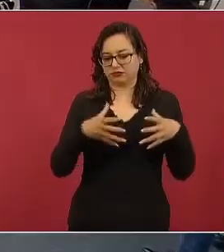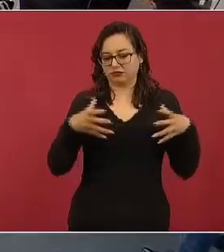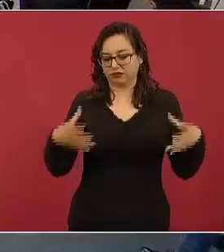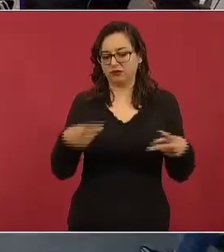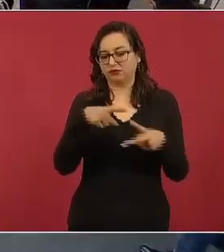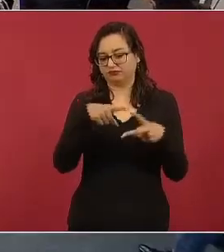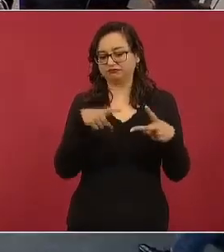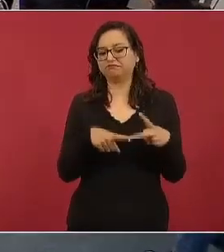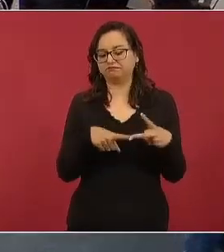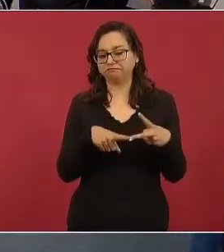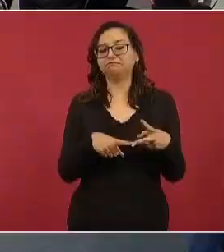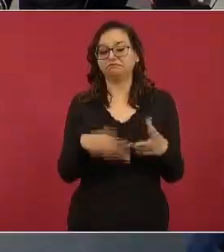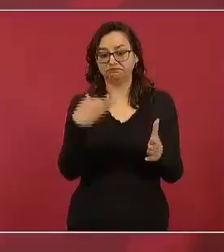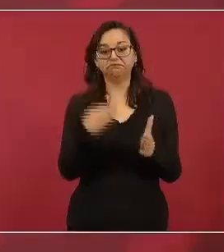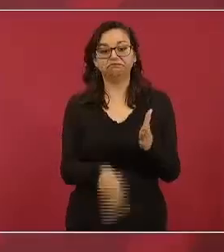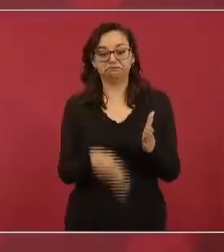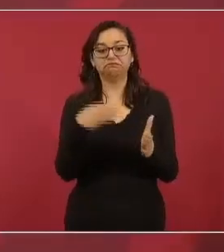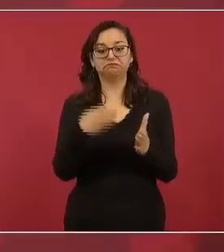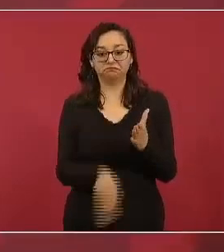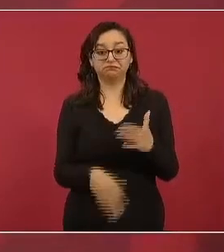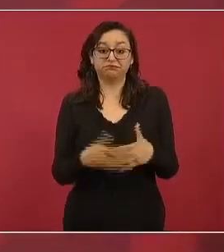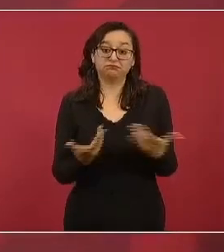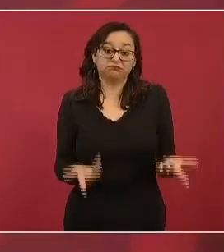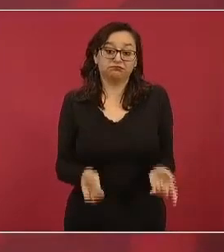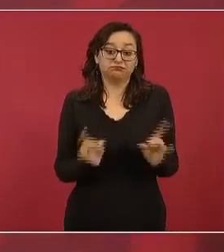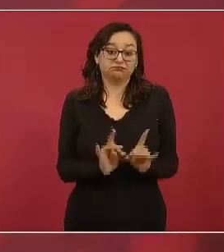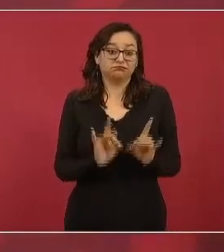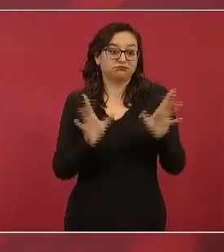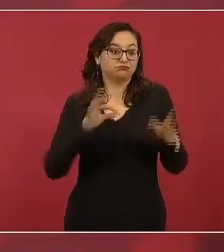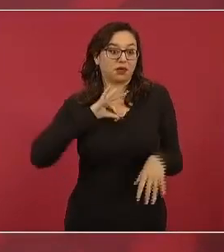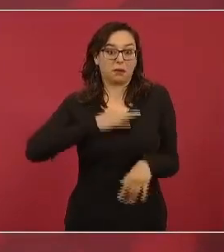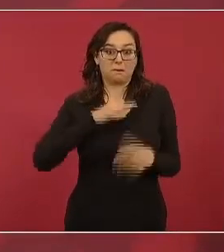falta de crecimiento. Son dos factores externos,